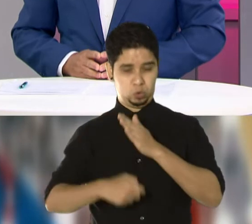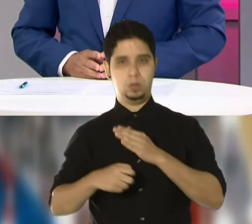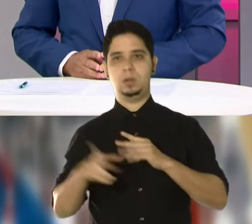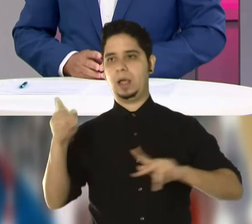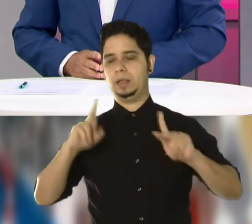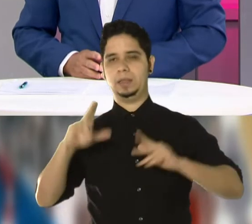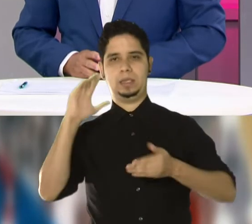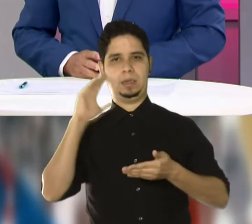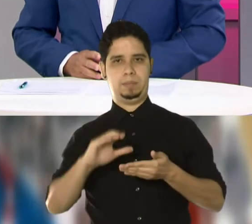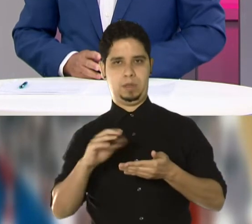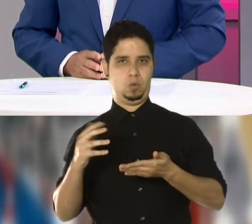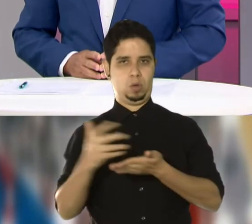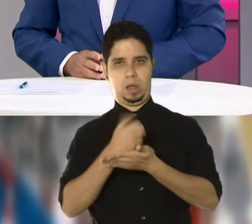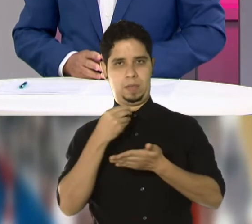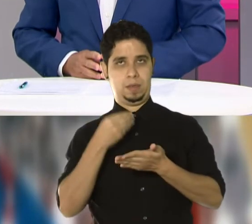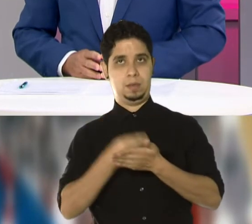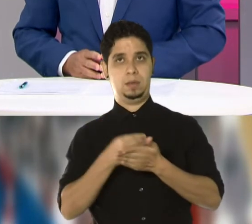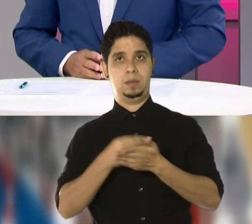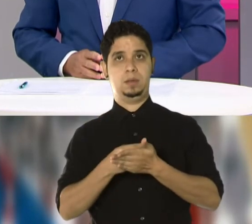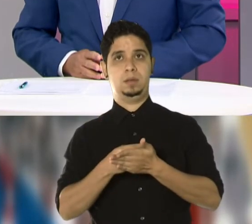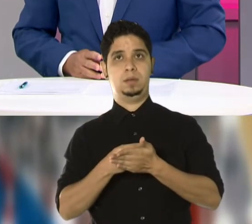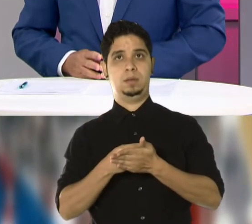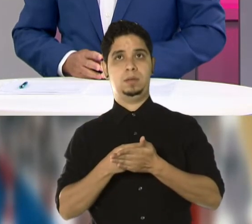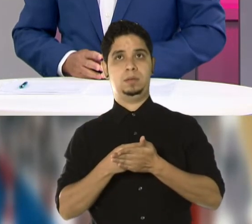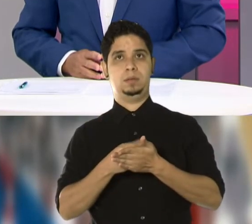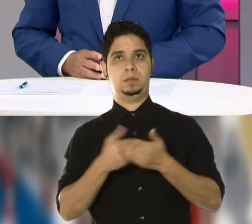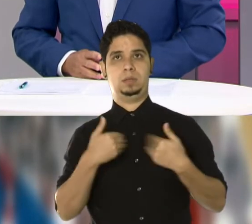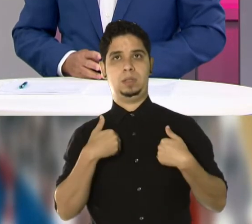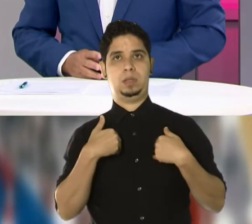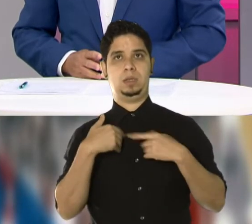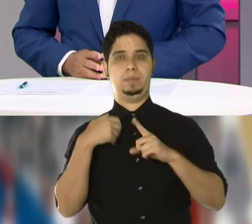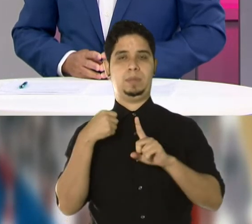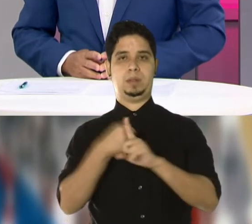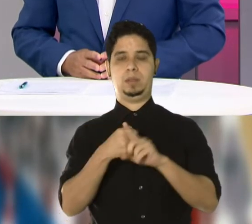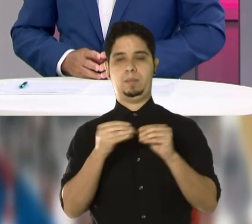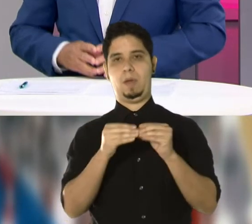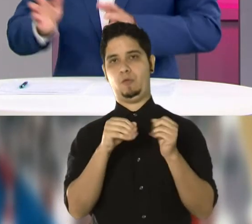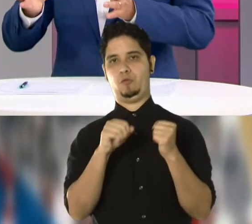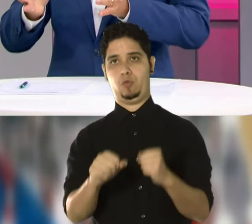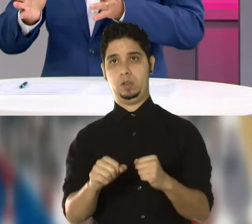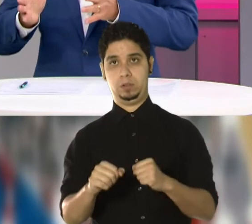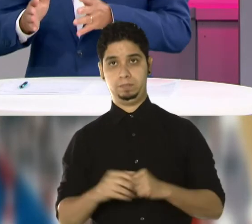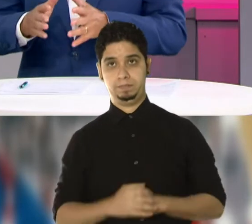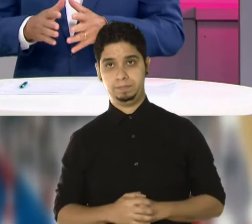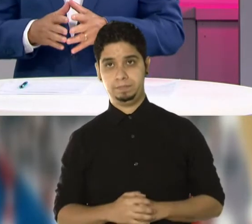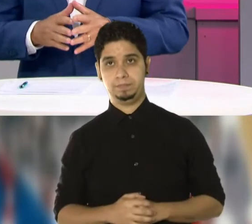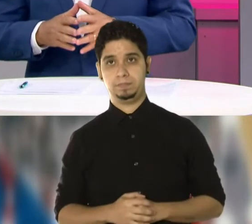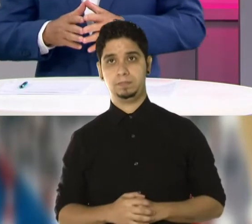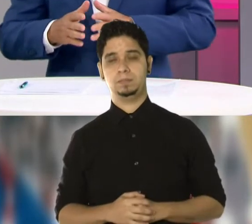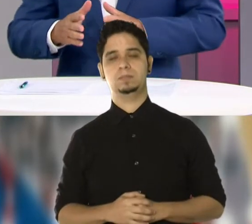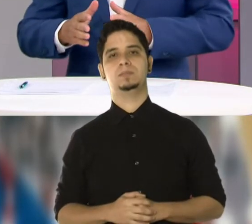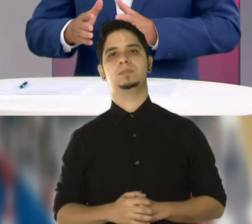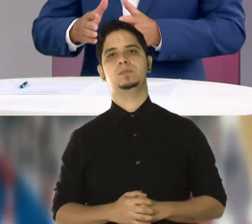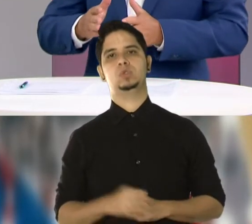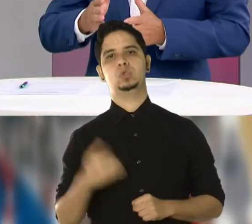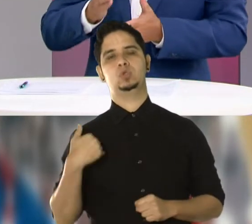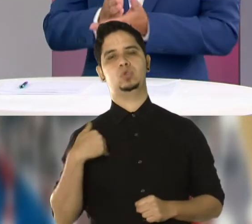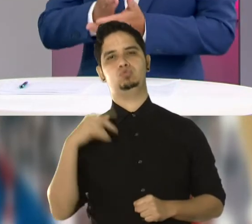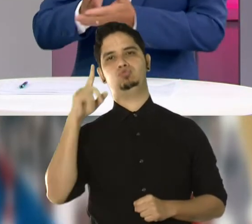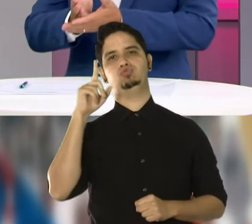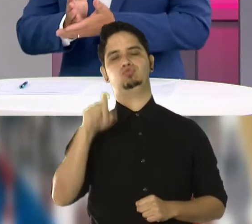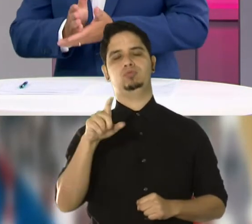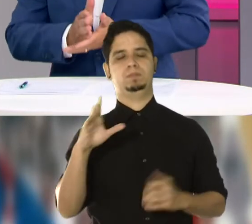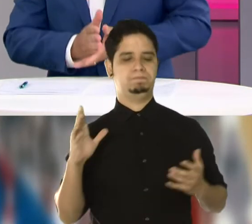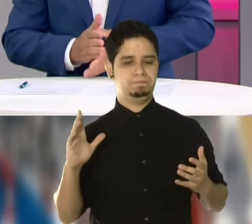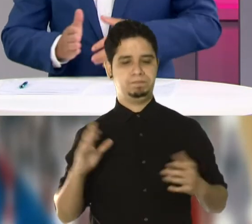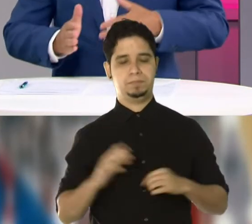menos ganan, pues toman ese impacto desproporcionadamente. Y yo les pregunto, una persona que quiera guiarse